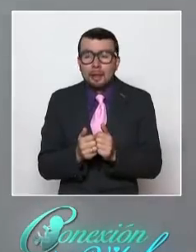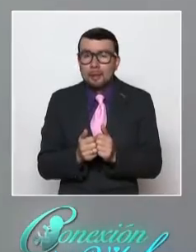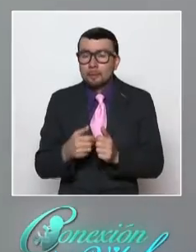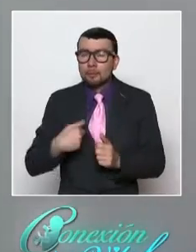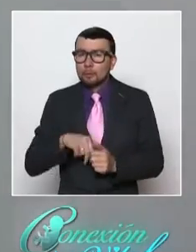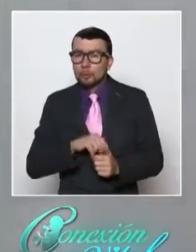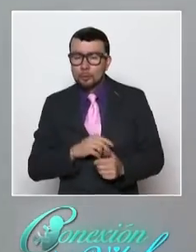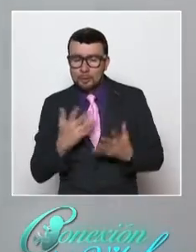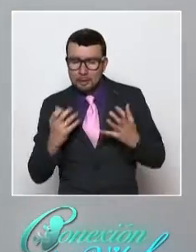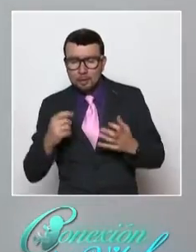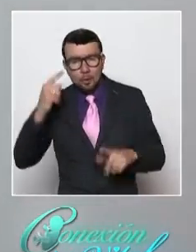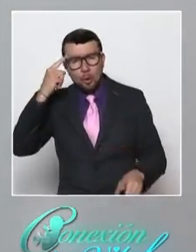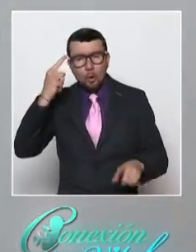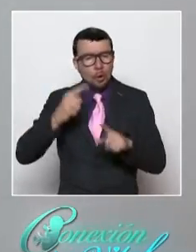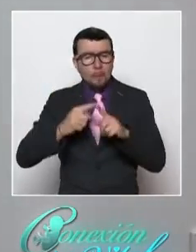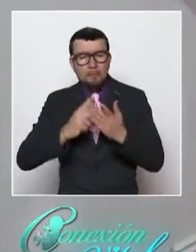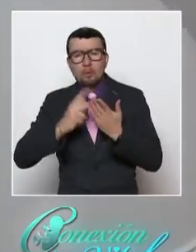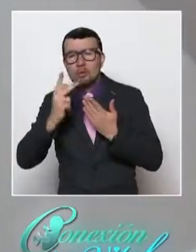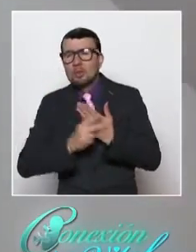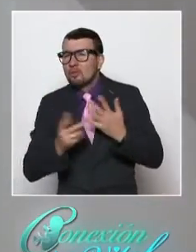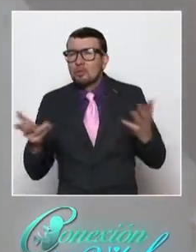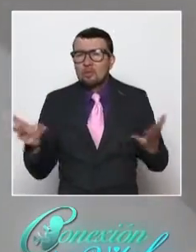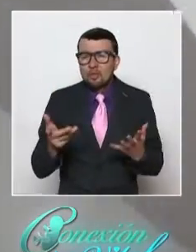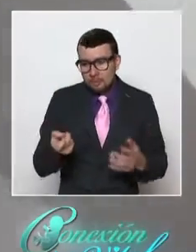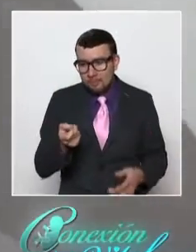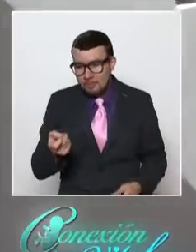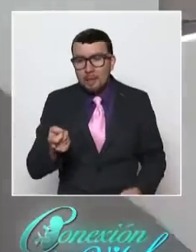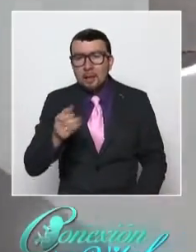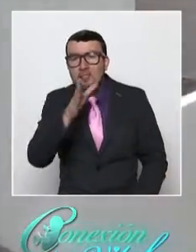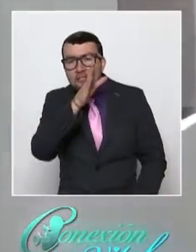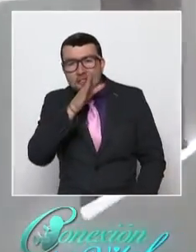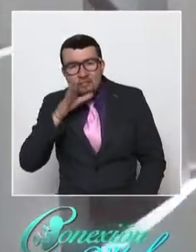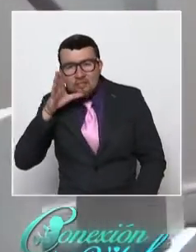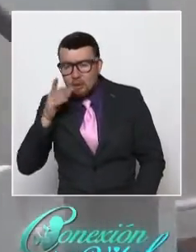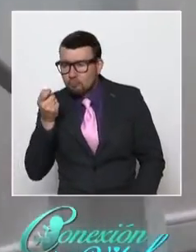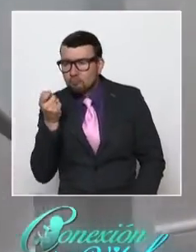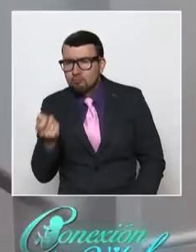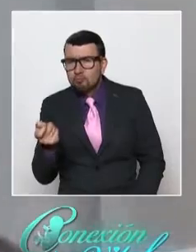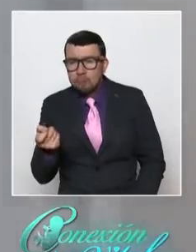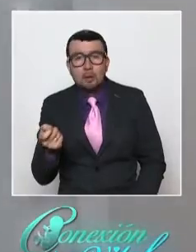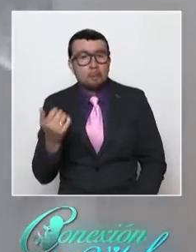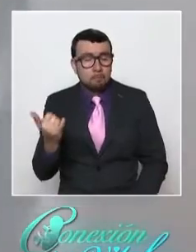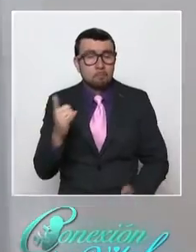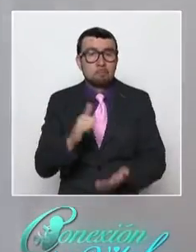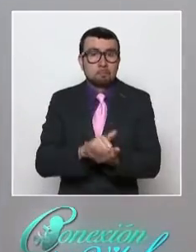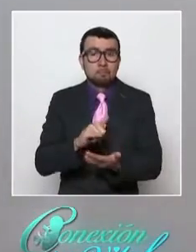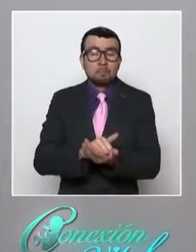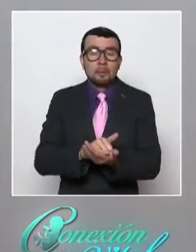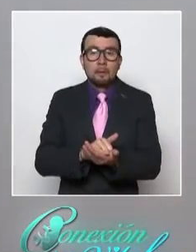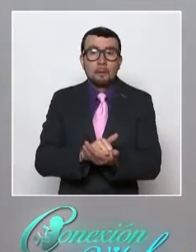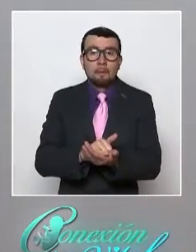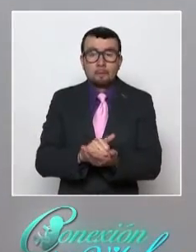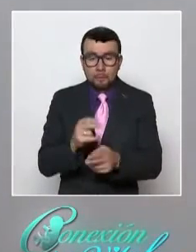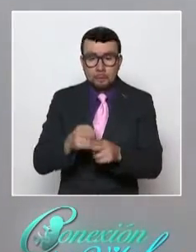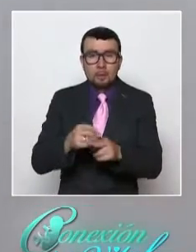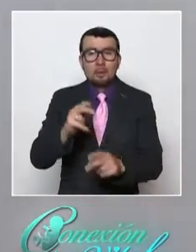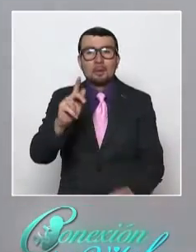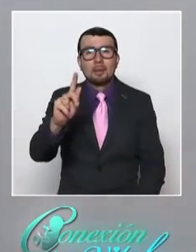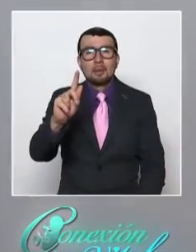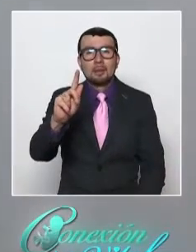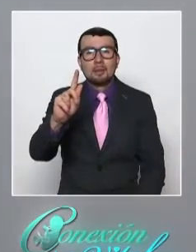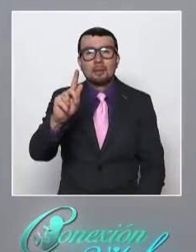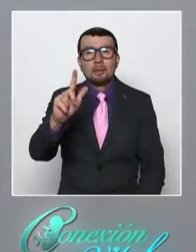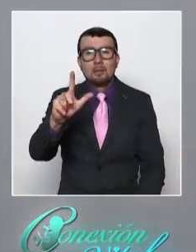este proyecto en un sector campestre que estamos, como les digo, en la Florida.